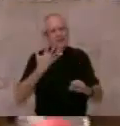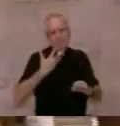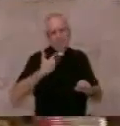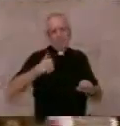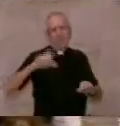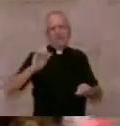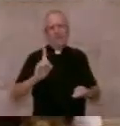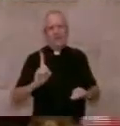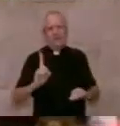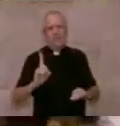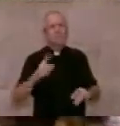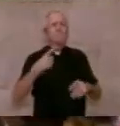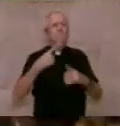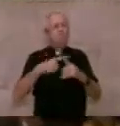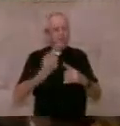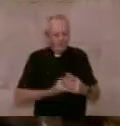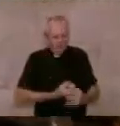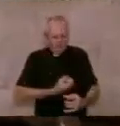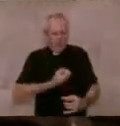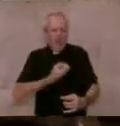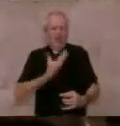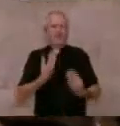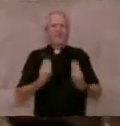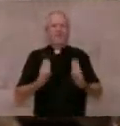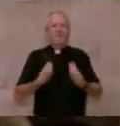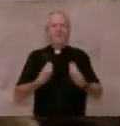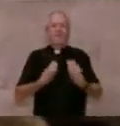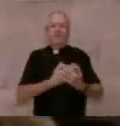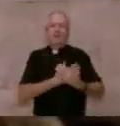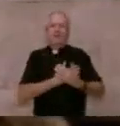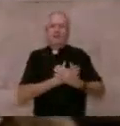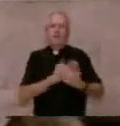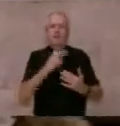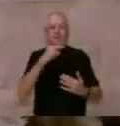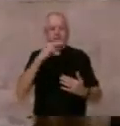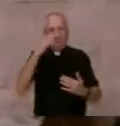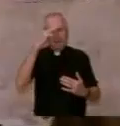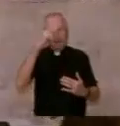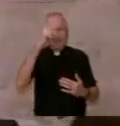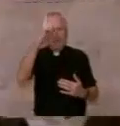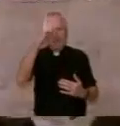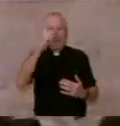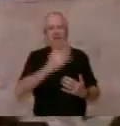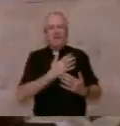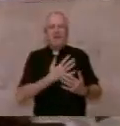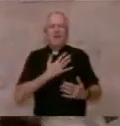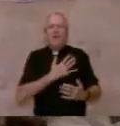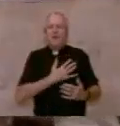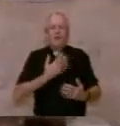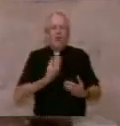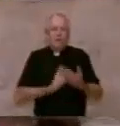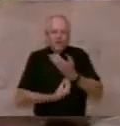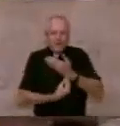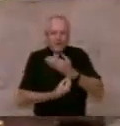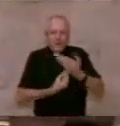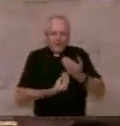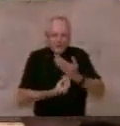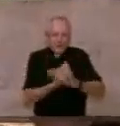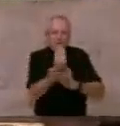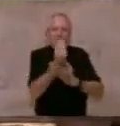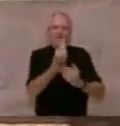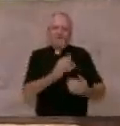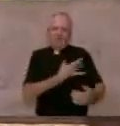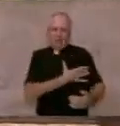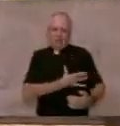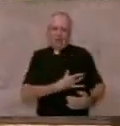quitar. La alegría que nace de vivir en el amor del Padre, el gozo que nace del corazón del que alaba al